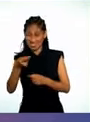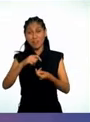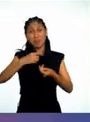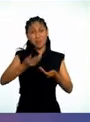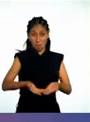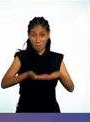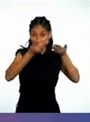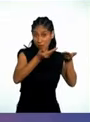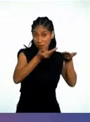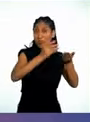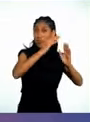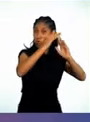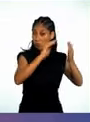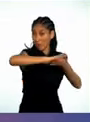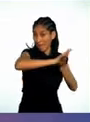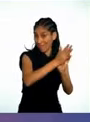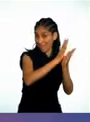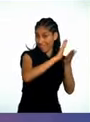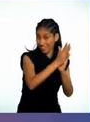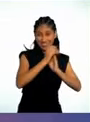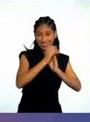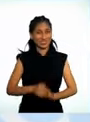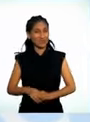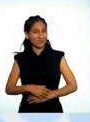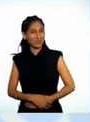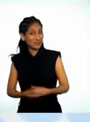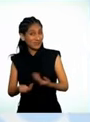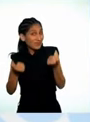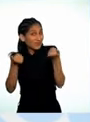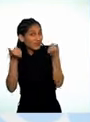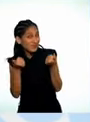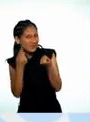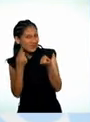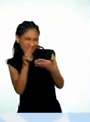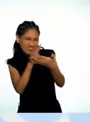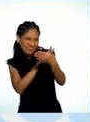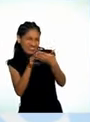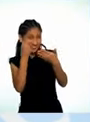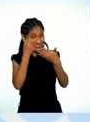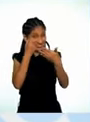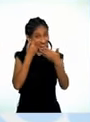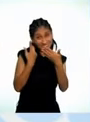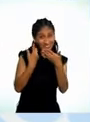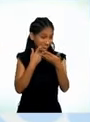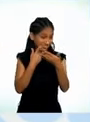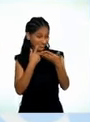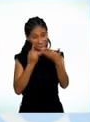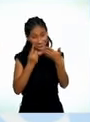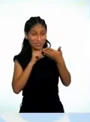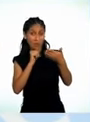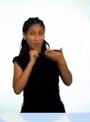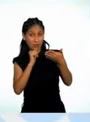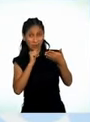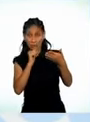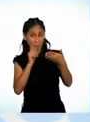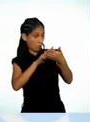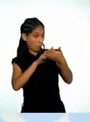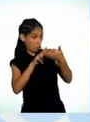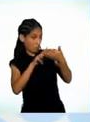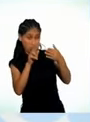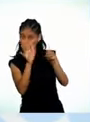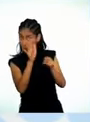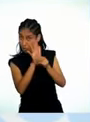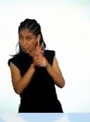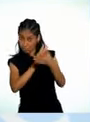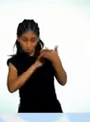touch de parte fue leyendo el anuncio le faltó tiempo para leer toda la información a mí me faltó tiempo